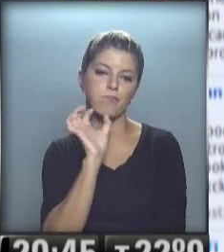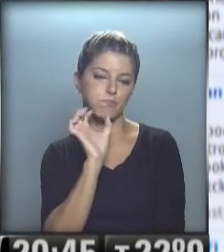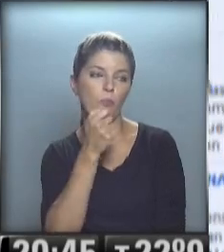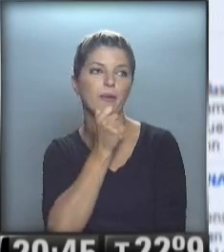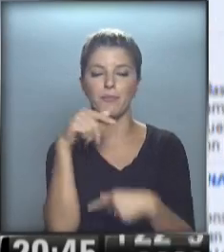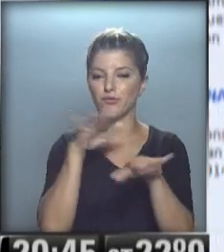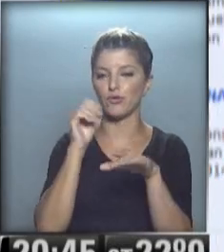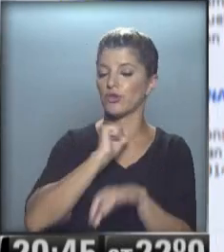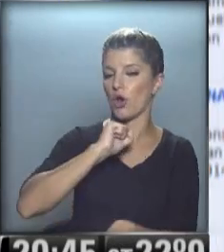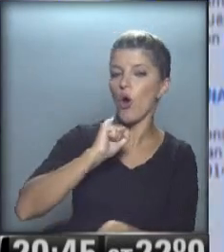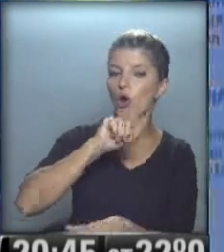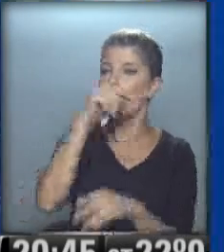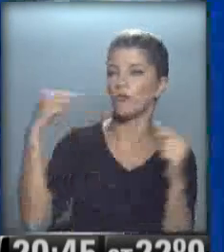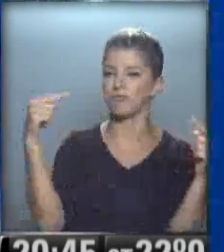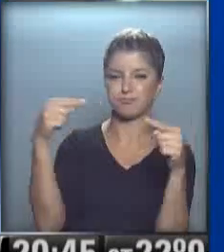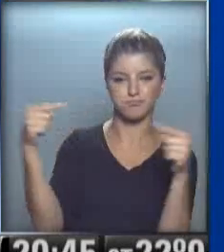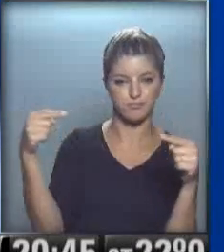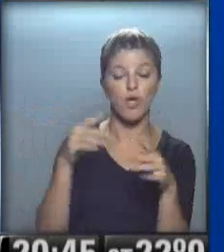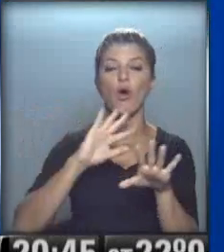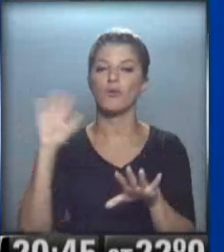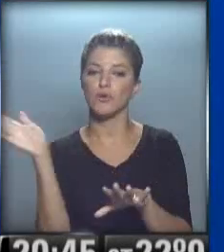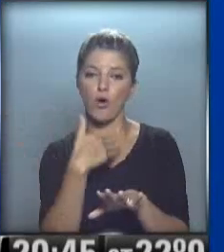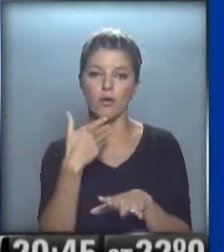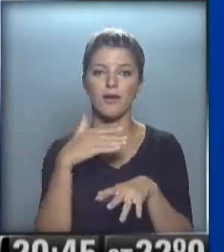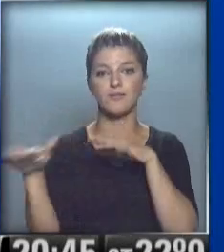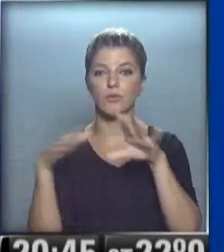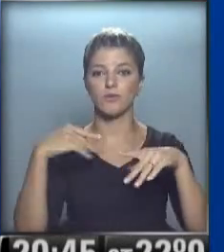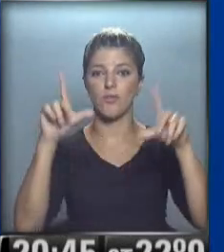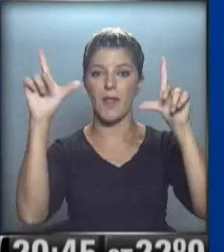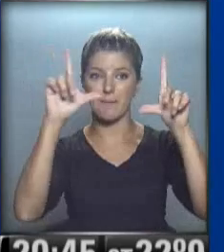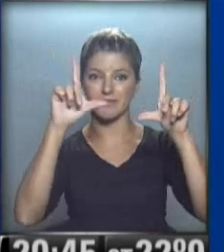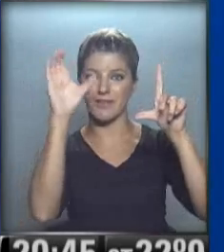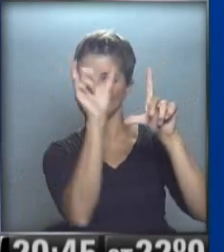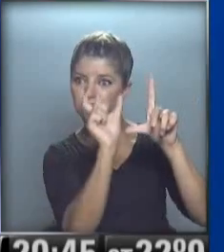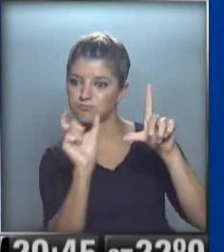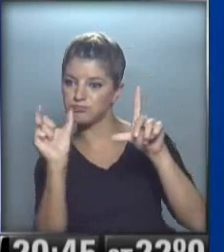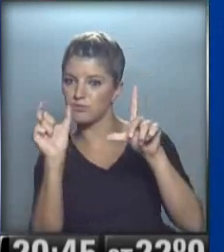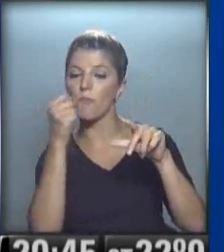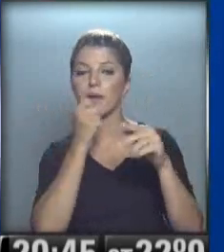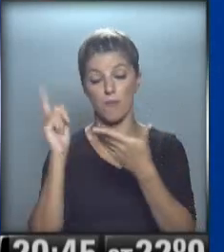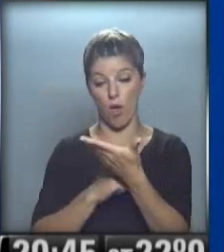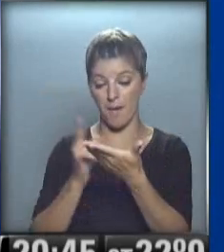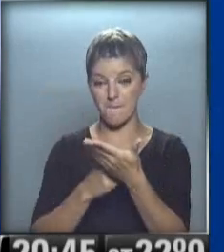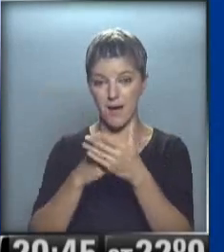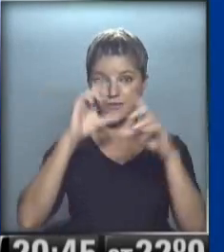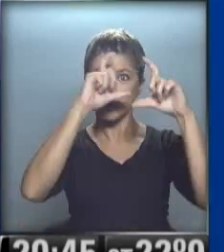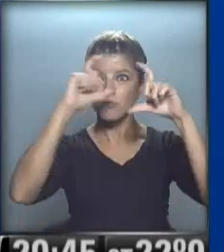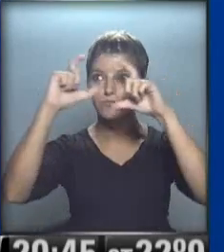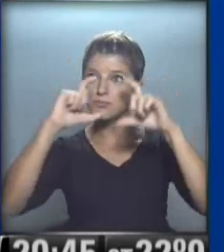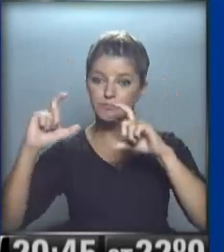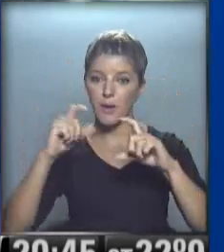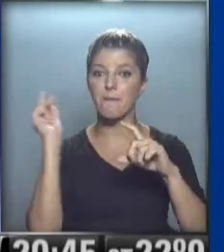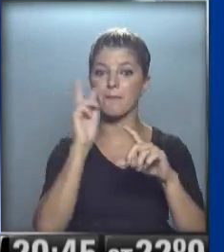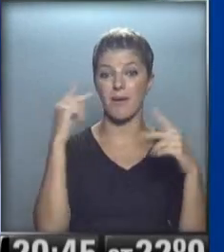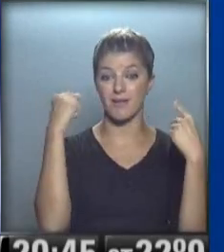gol, todo que tiene que ver con la división de pantallas, también dentro de un iPad. Bueno, hay un montón de cuestiones,